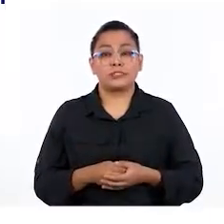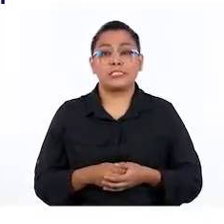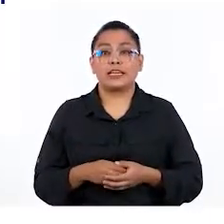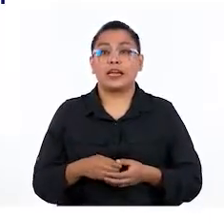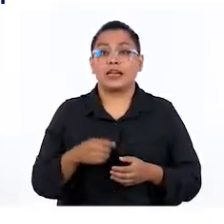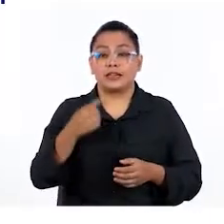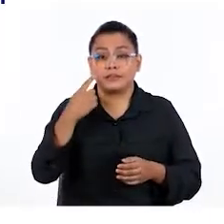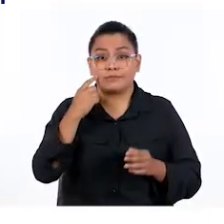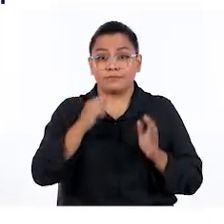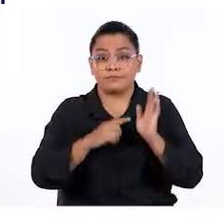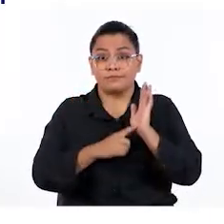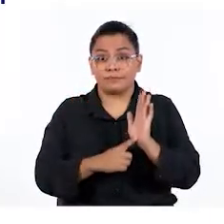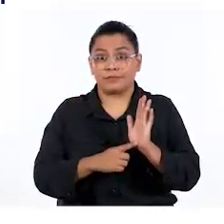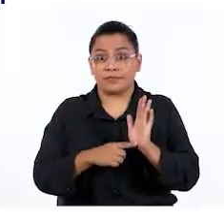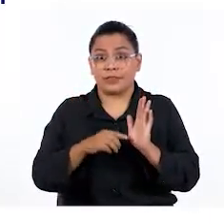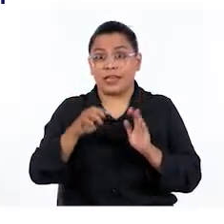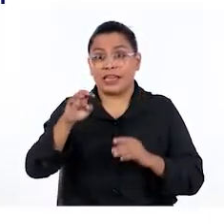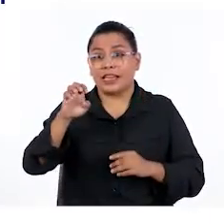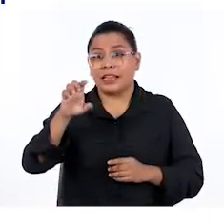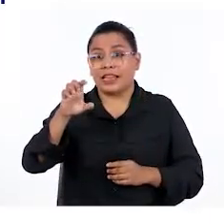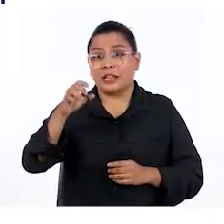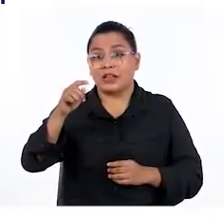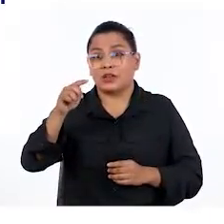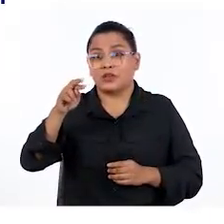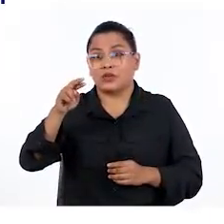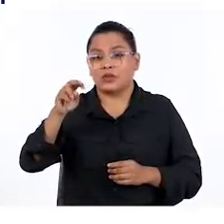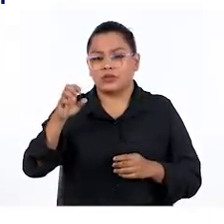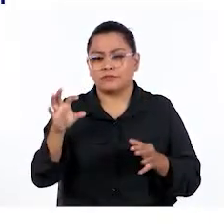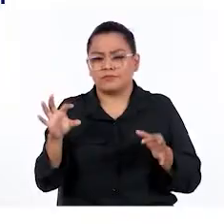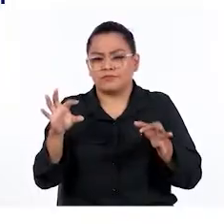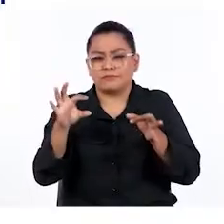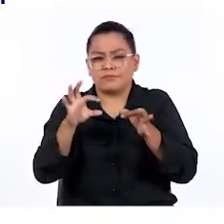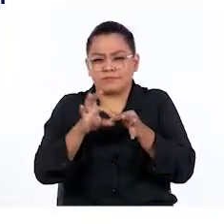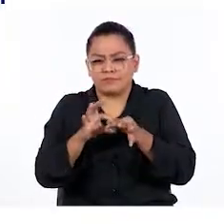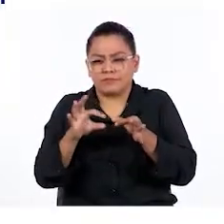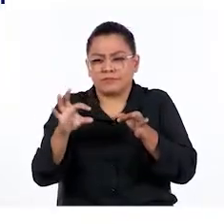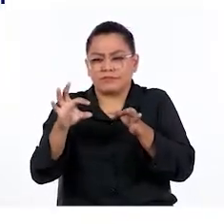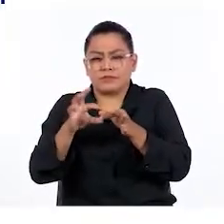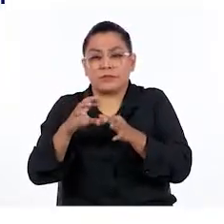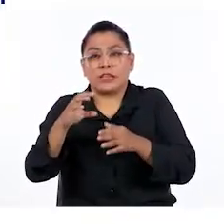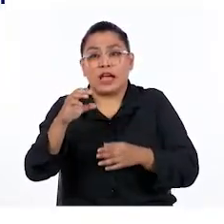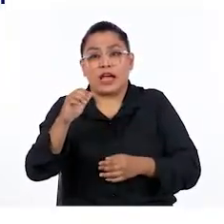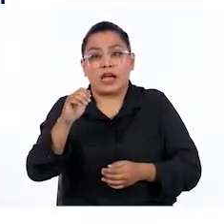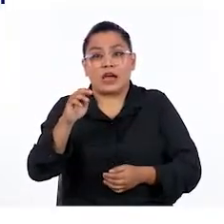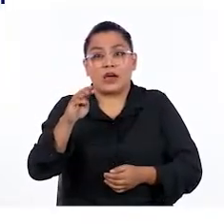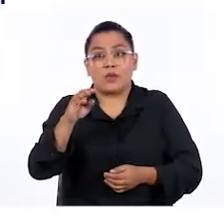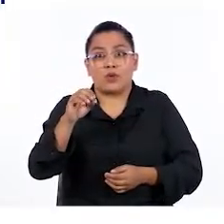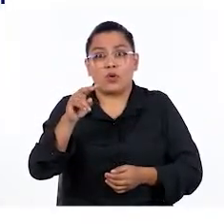estos electrones que están uniendo carbonos entre sí o carbonos e